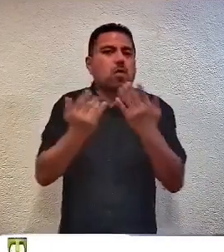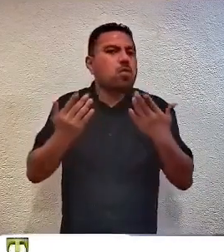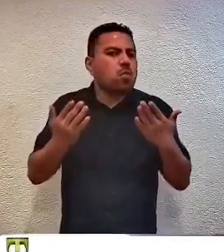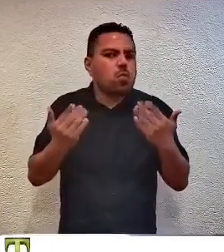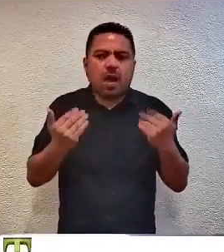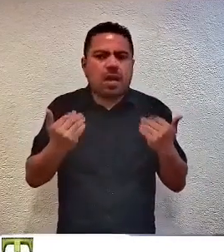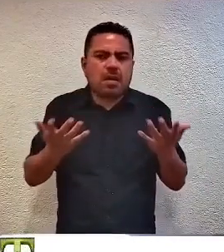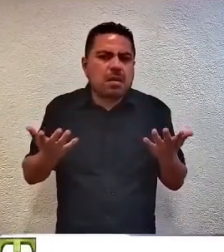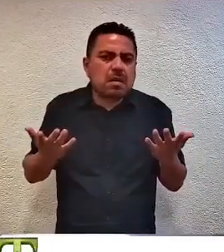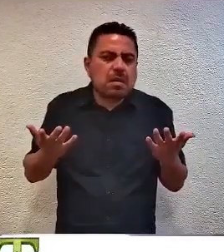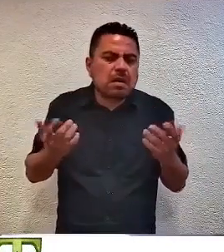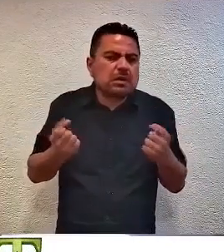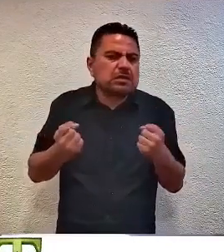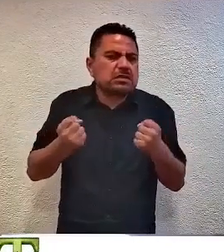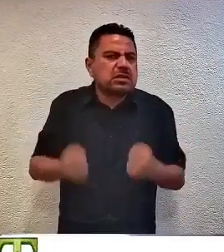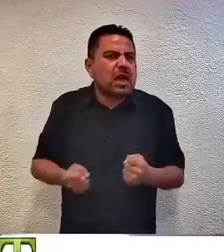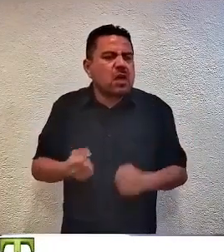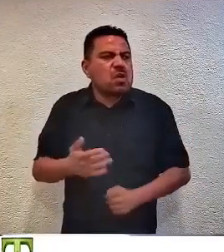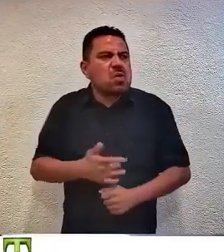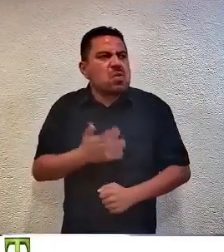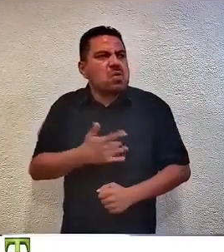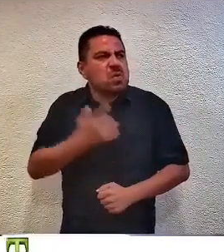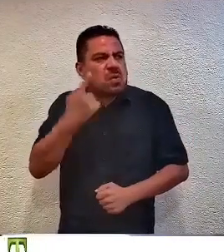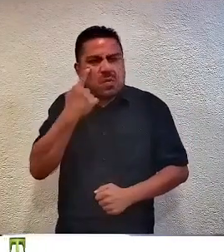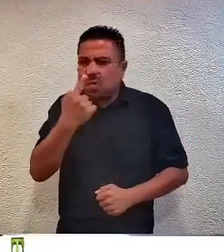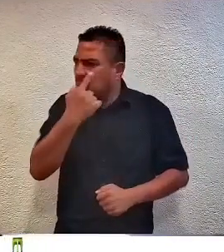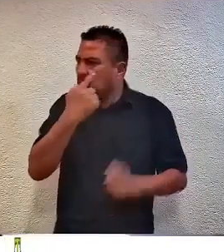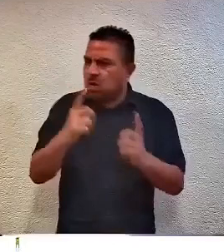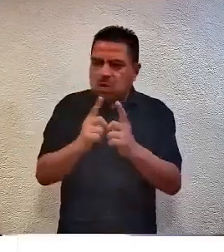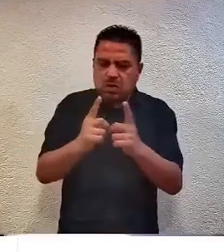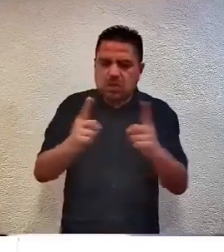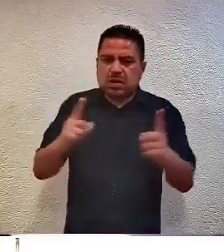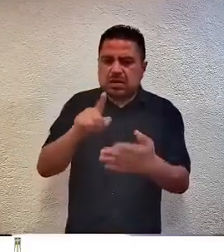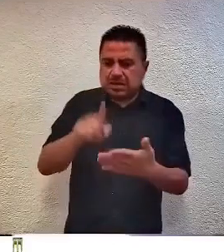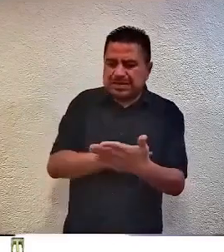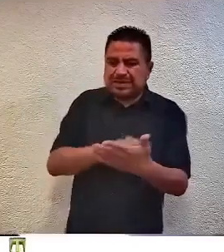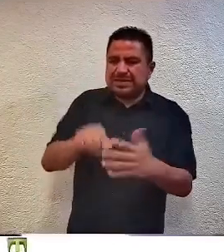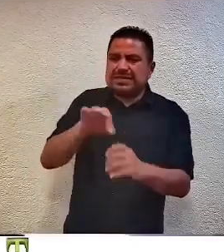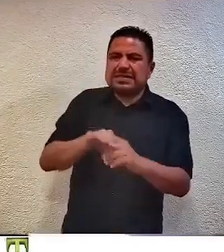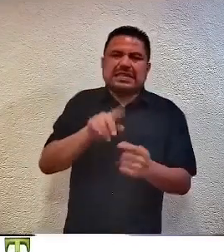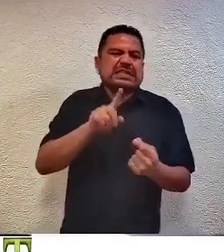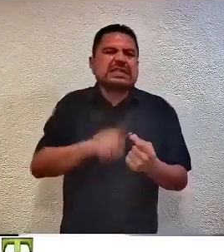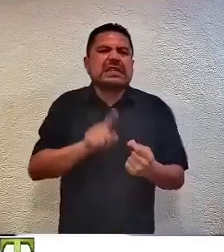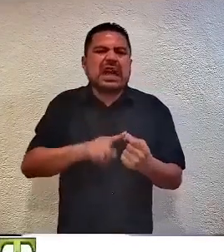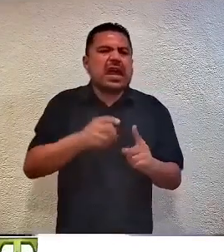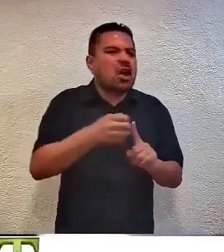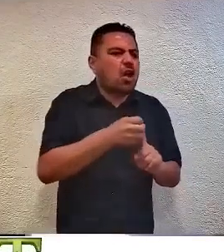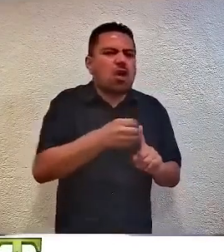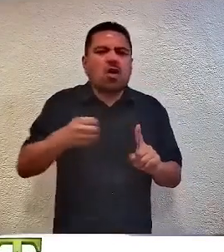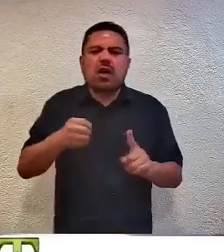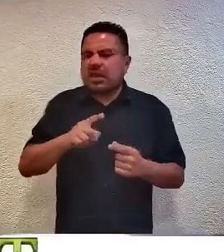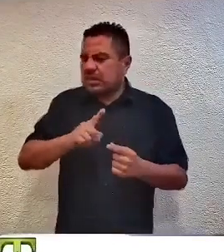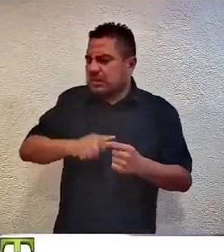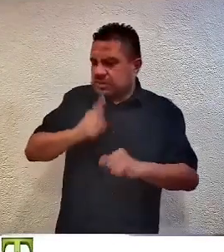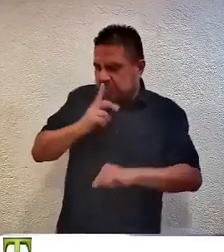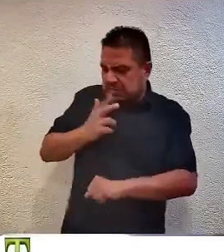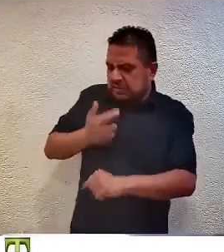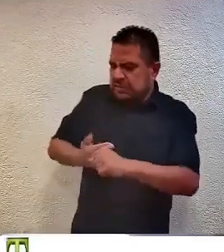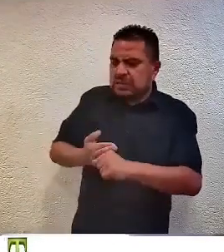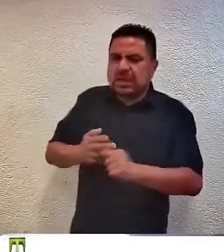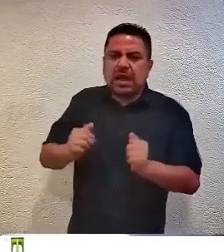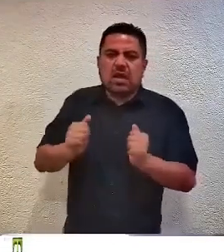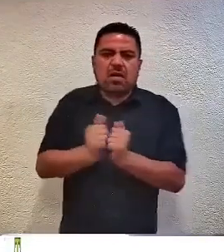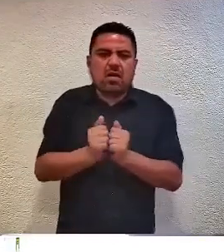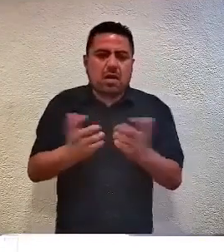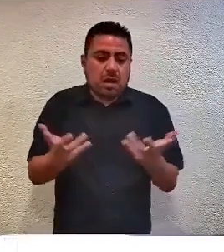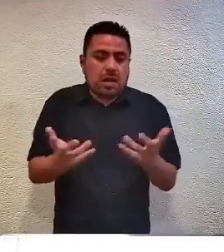teníamos la seguridad de cómo se había desarrollado la elección, quién la había organizado, qué autoridad la había llevado